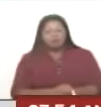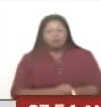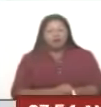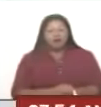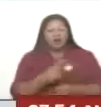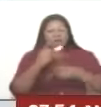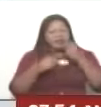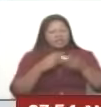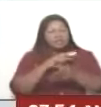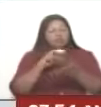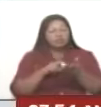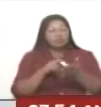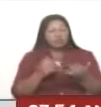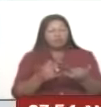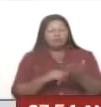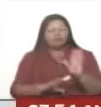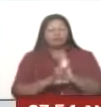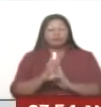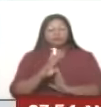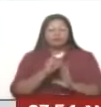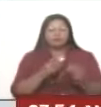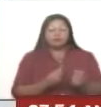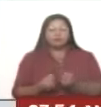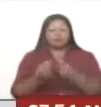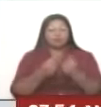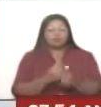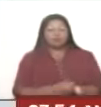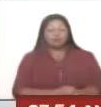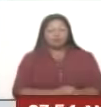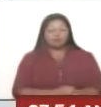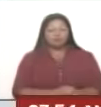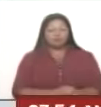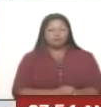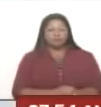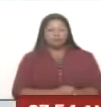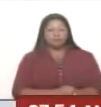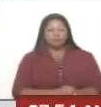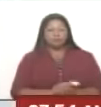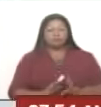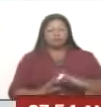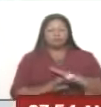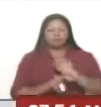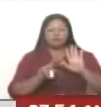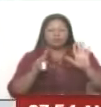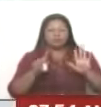nacional. El tema del desarrollo económico, de la condena de las sanciones, los 6,